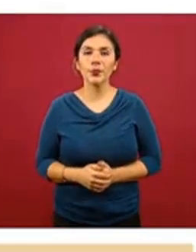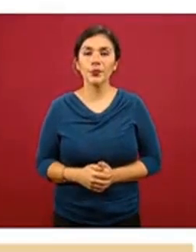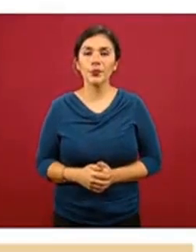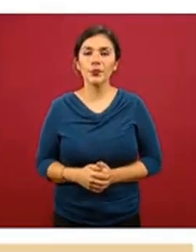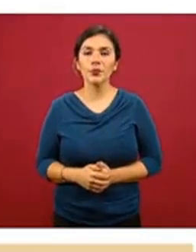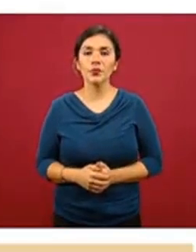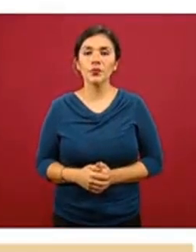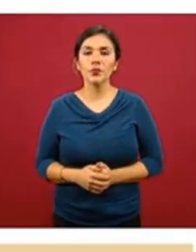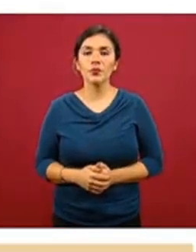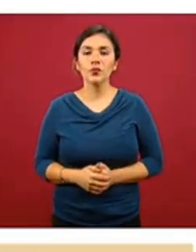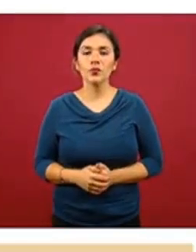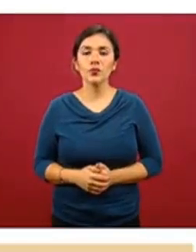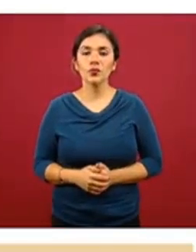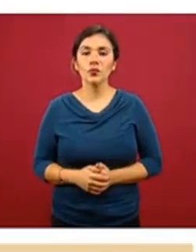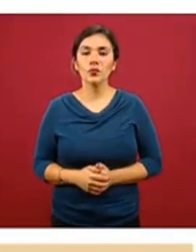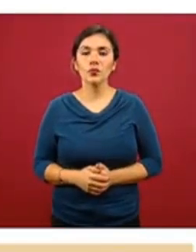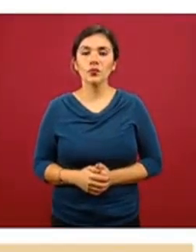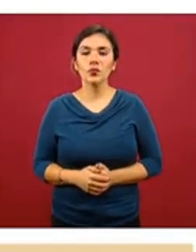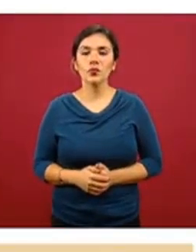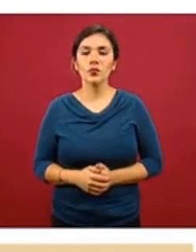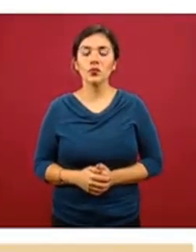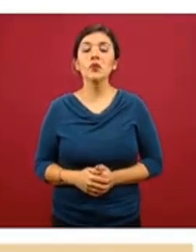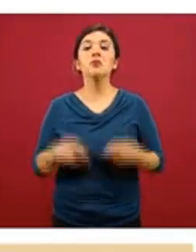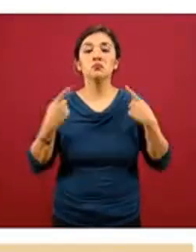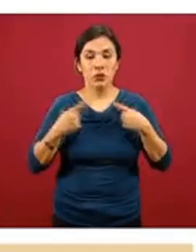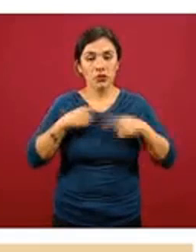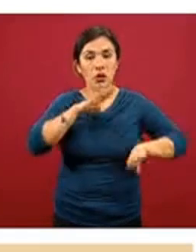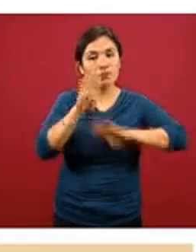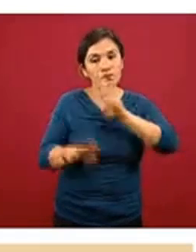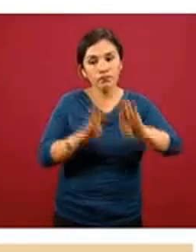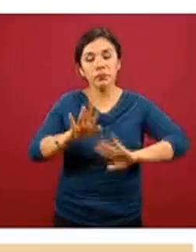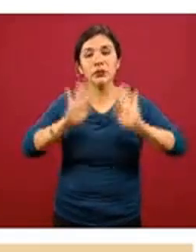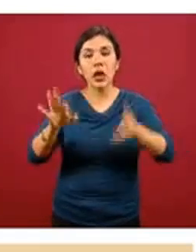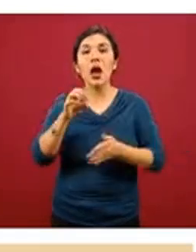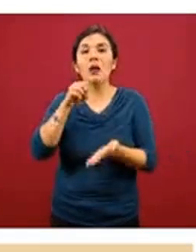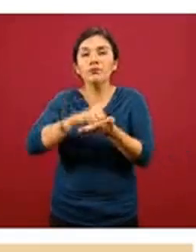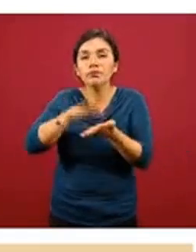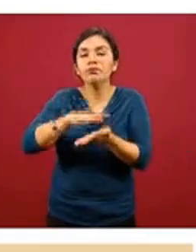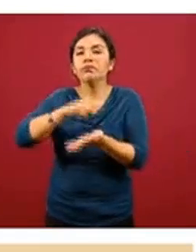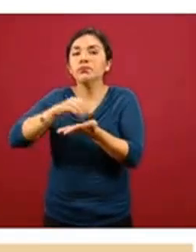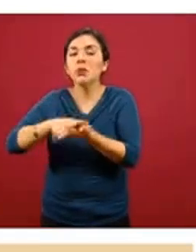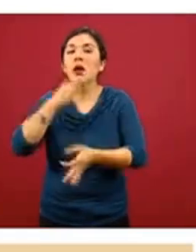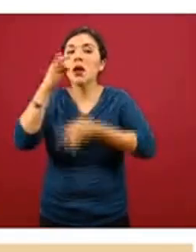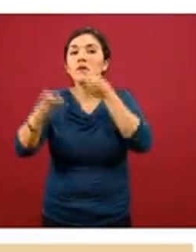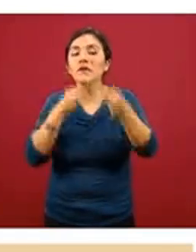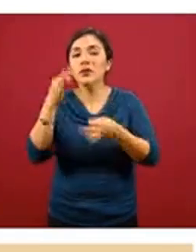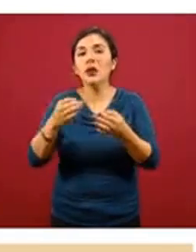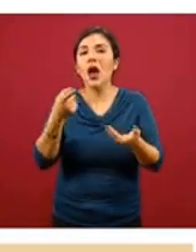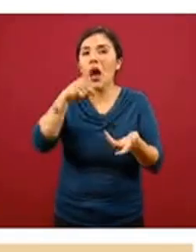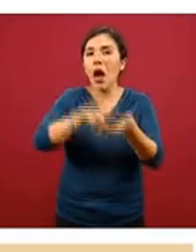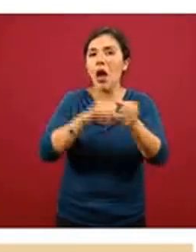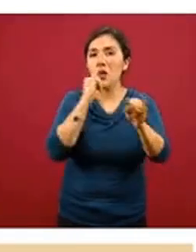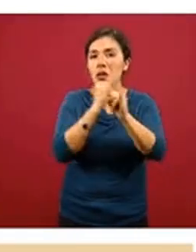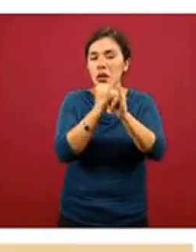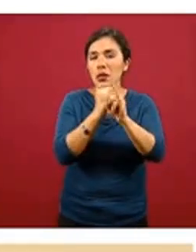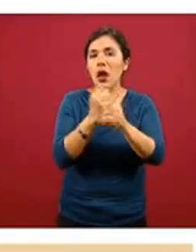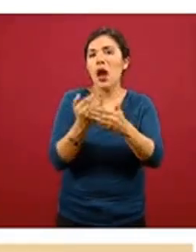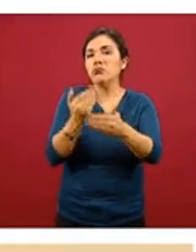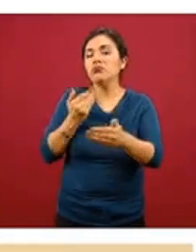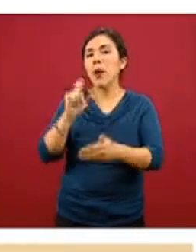diapositiva, es la distribución de las defunciones que se notificaron o confirmaron en la plataforma en las